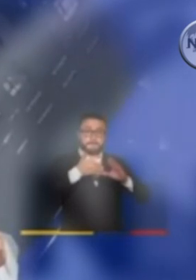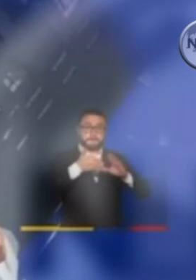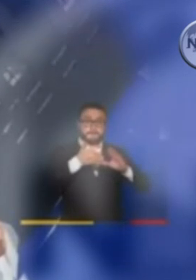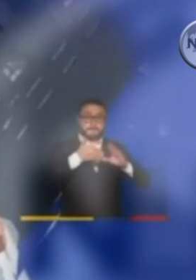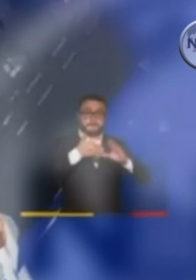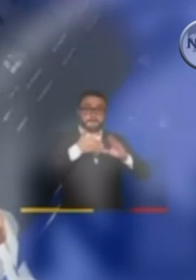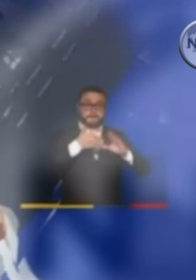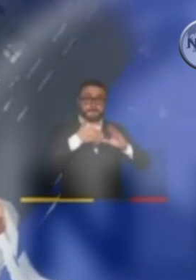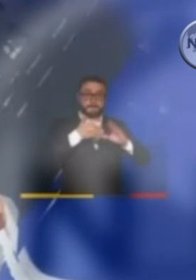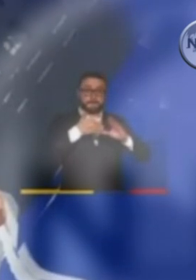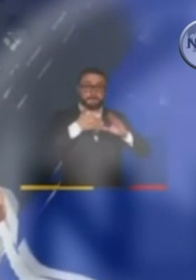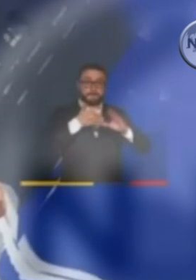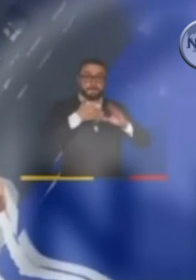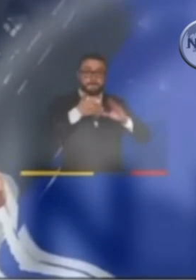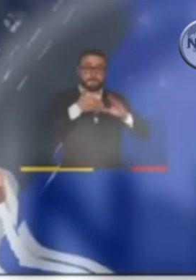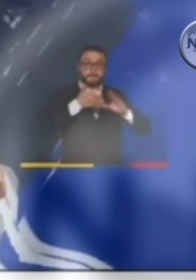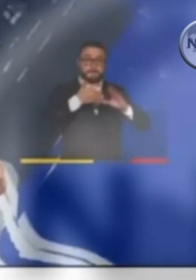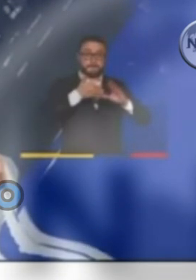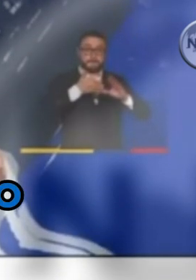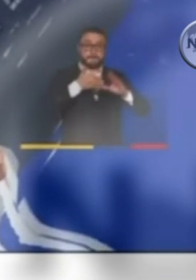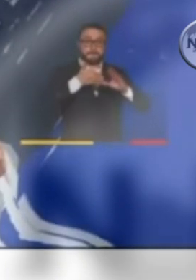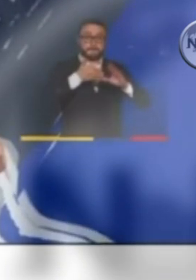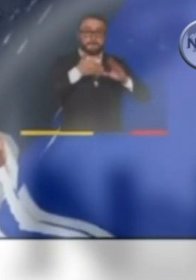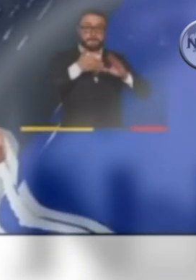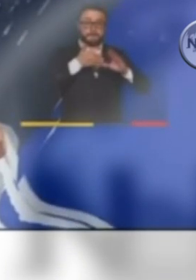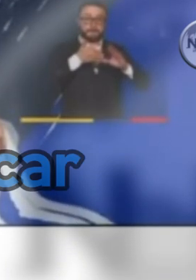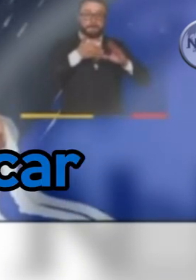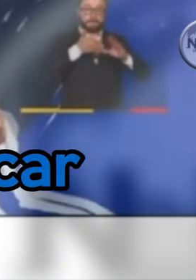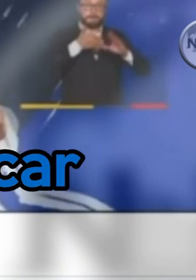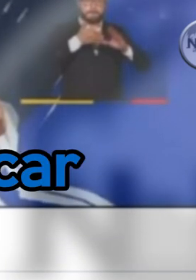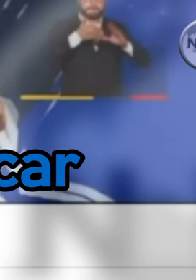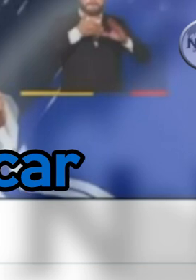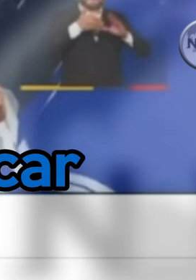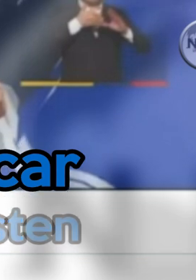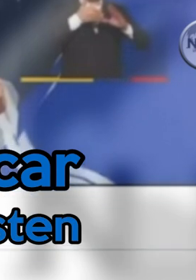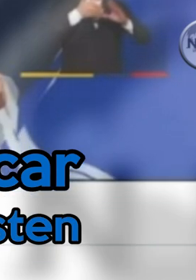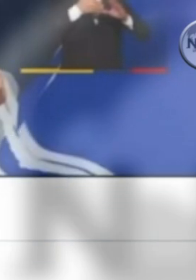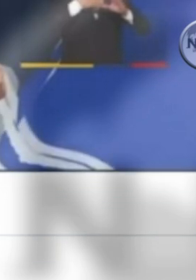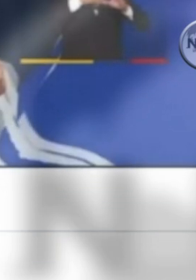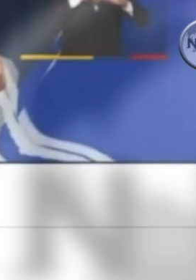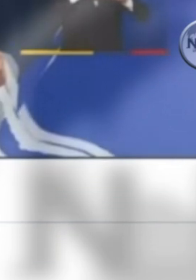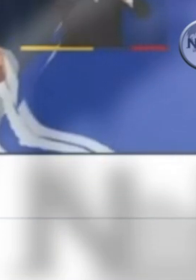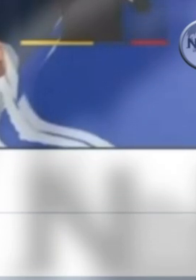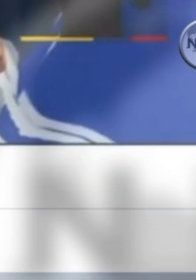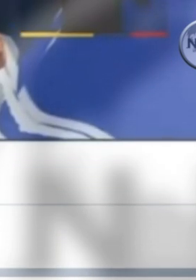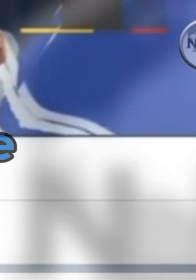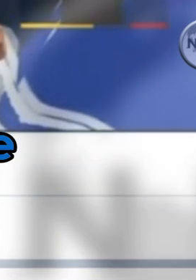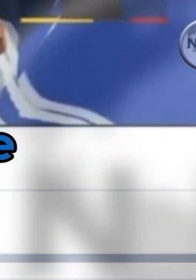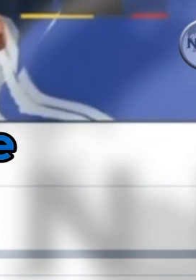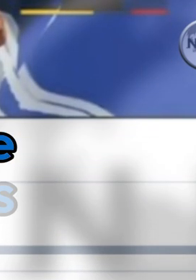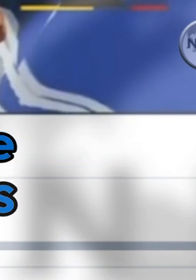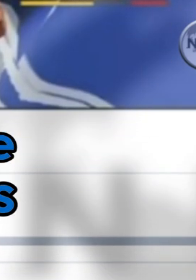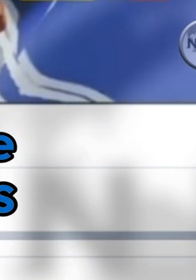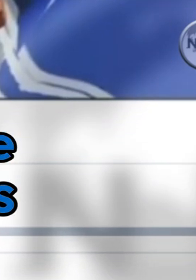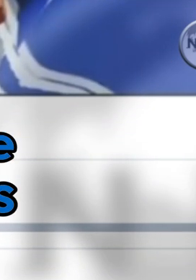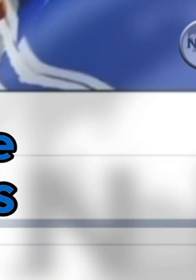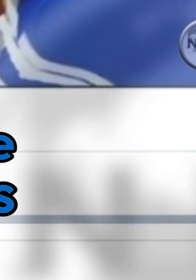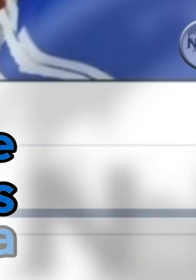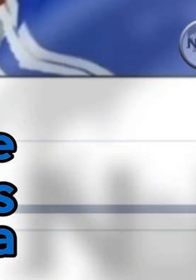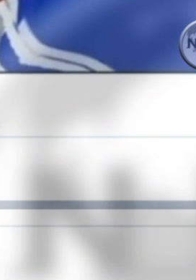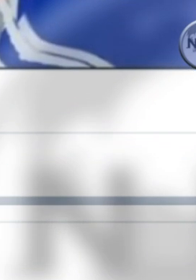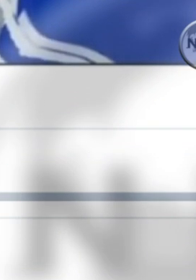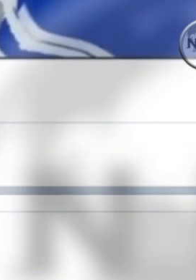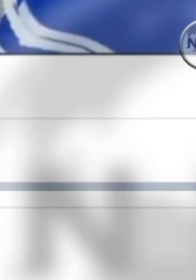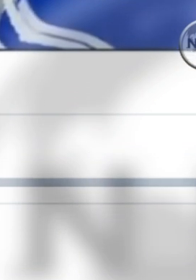única voz que moldea al joven en su ideología no sea el del gran rico. En lugar de buscar fantasmas que no existen, lo invito a que se concentre en los resultados que el país